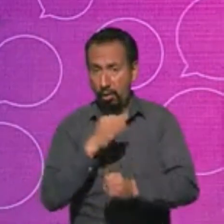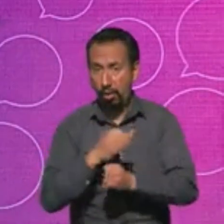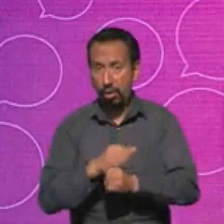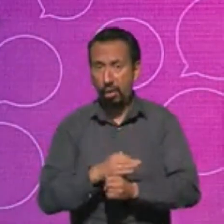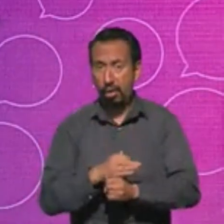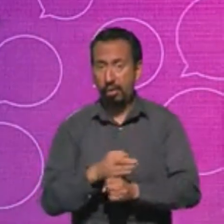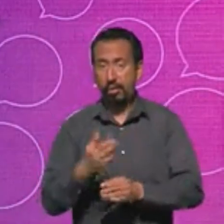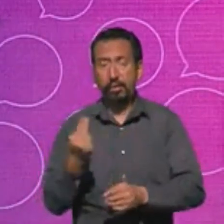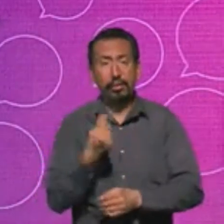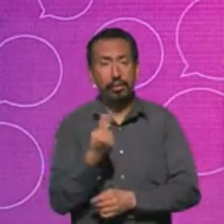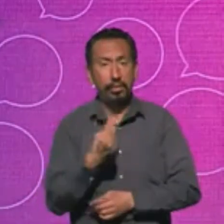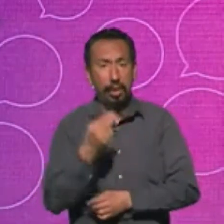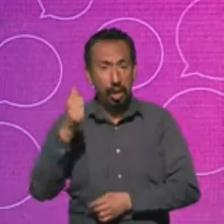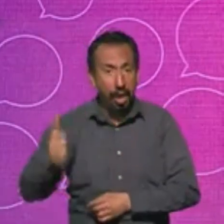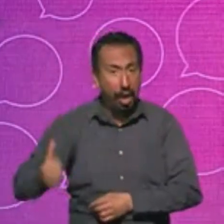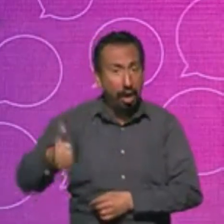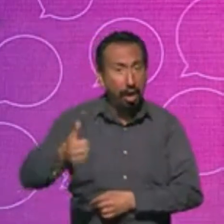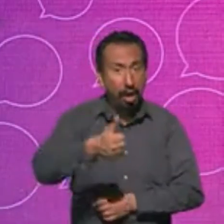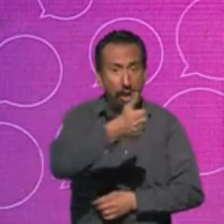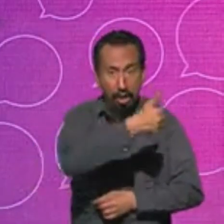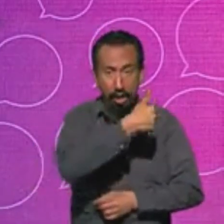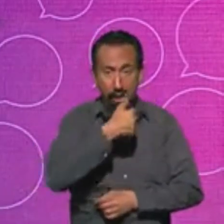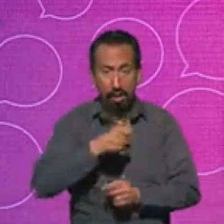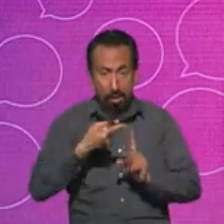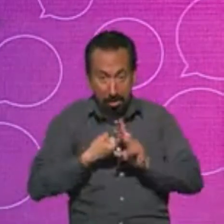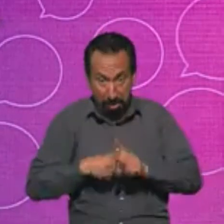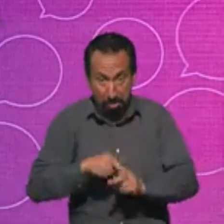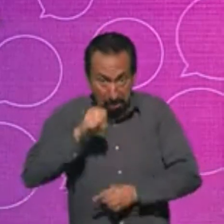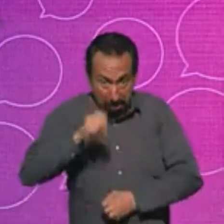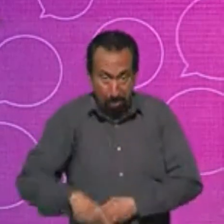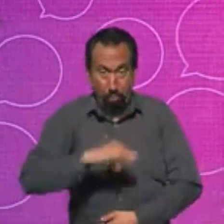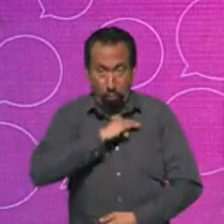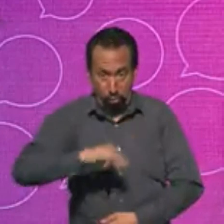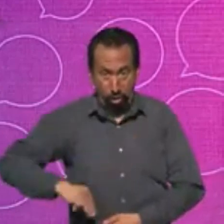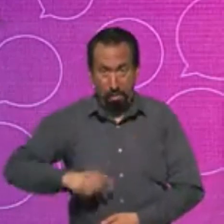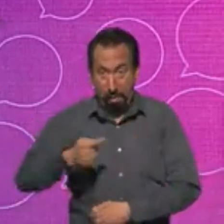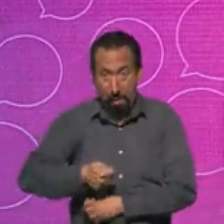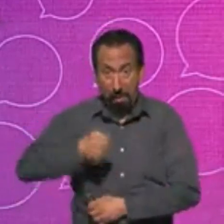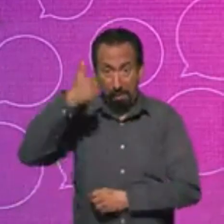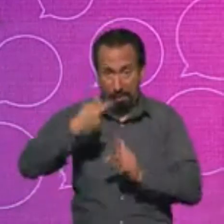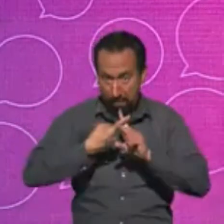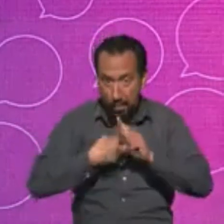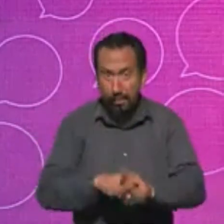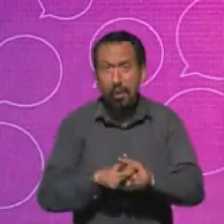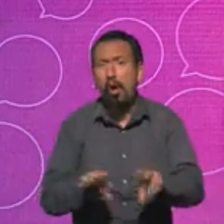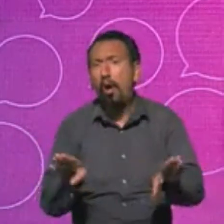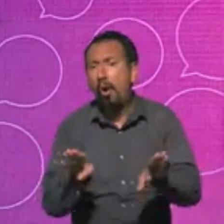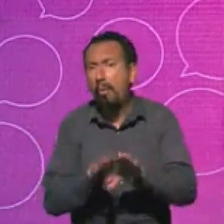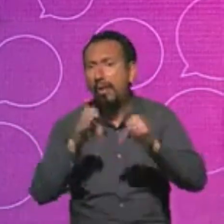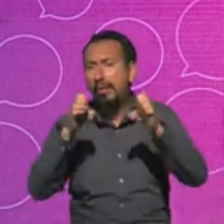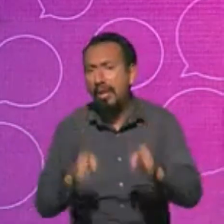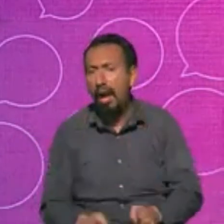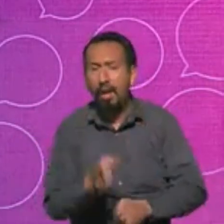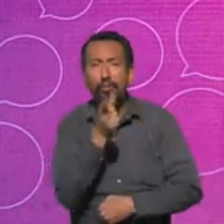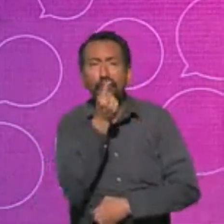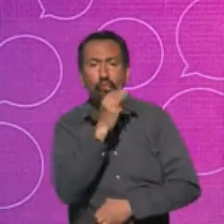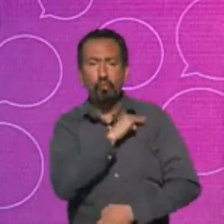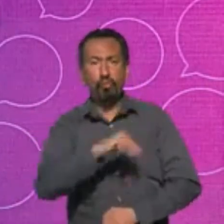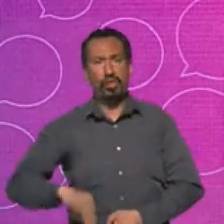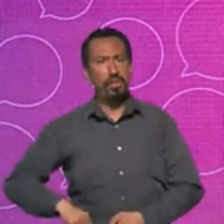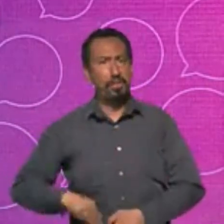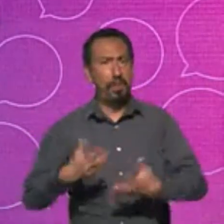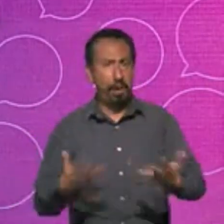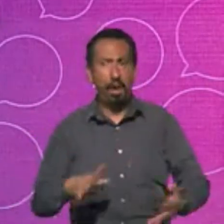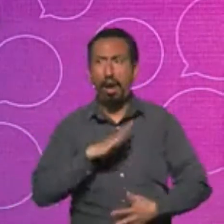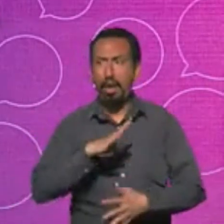implicar el que cada instancia Empezando por el municipio sepa Cómo funciona la seguridad pública municipal hay un